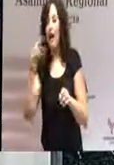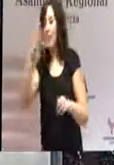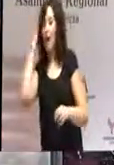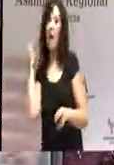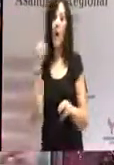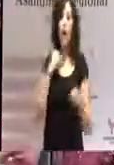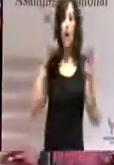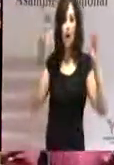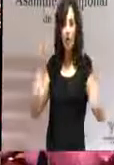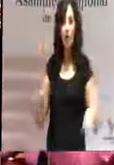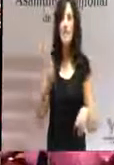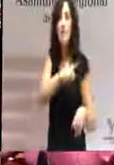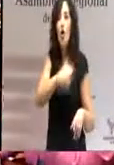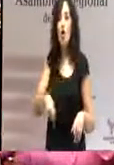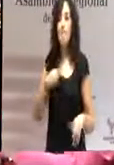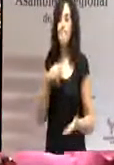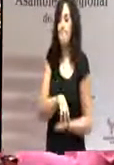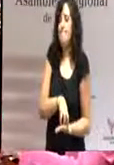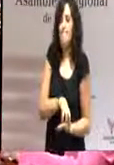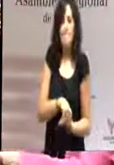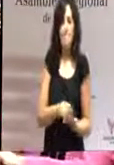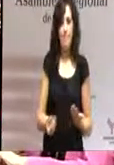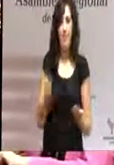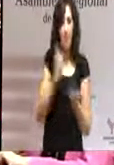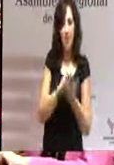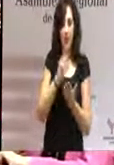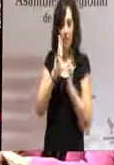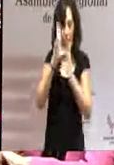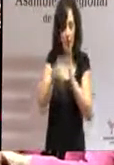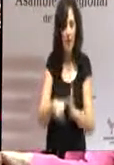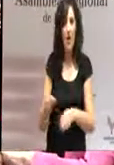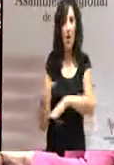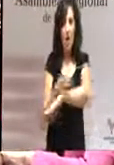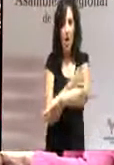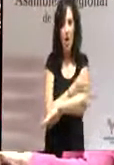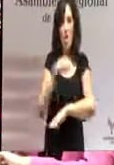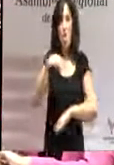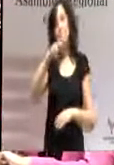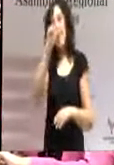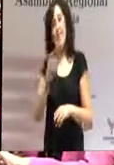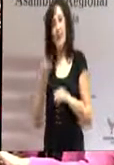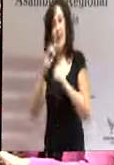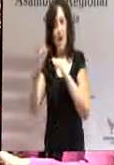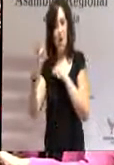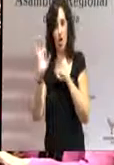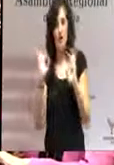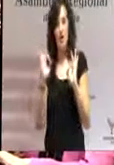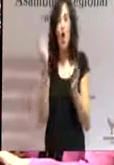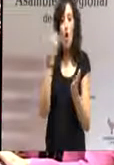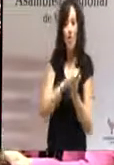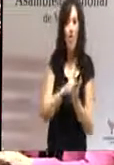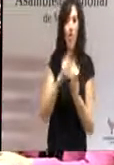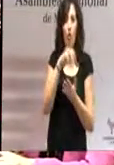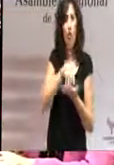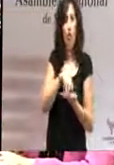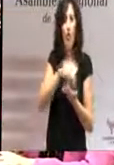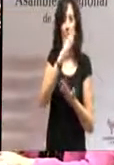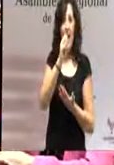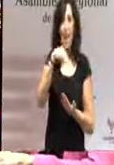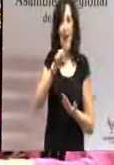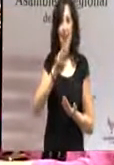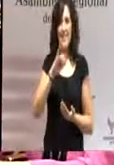Hoy evaluamos un año más sin avances en el corredor mediterráneo, un año más con dudas en Camarillas,